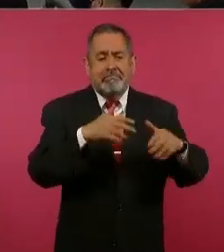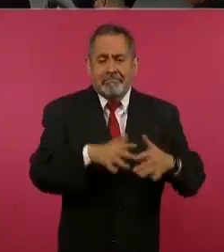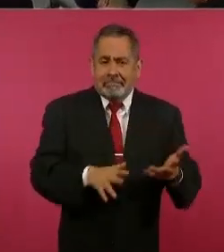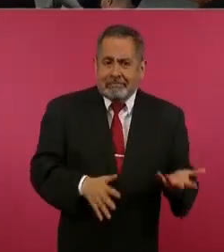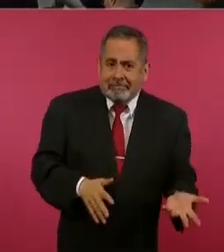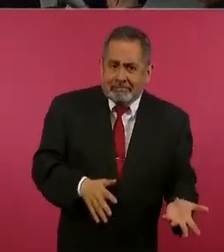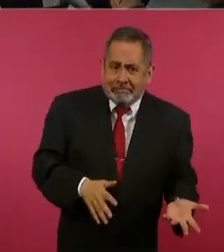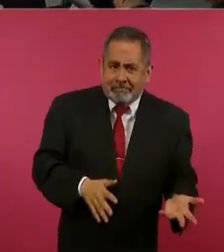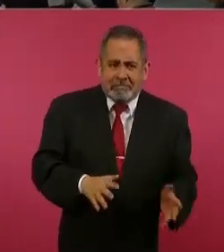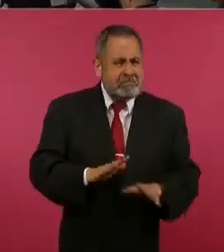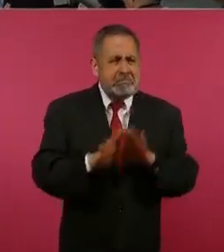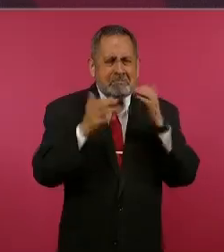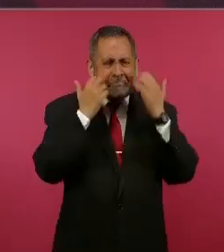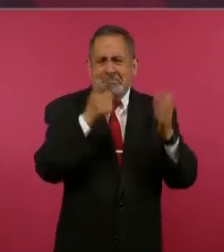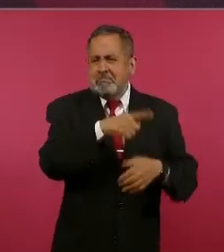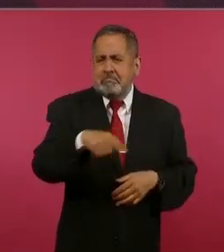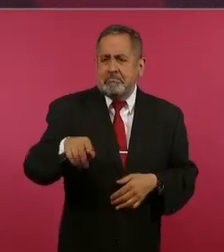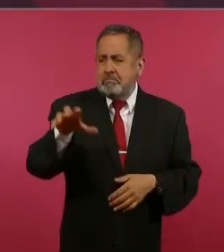a cualquiera.